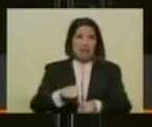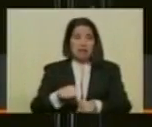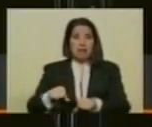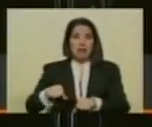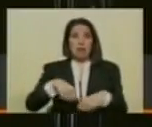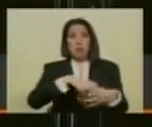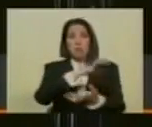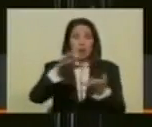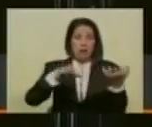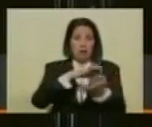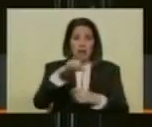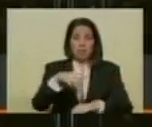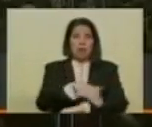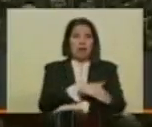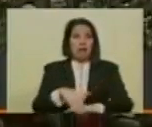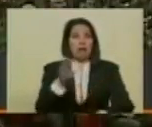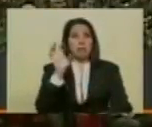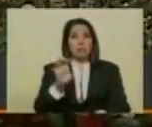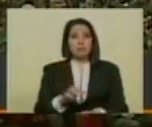de violencia.